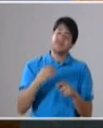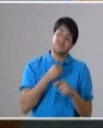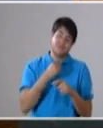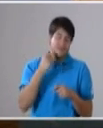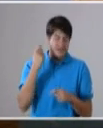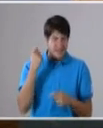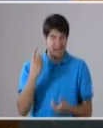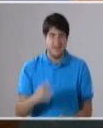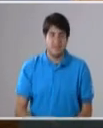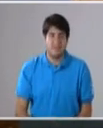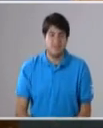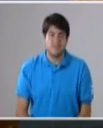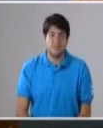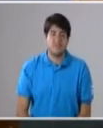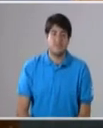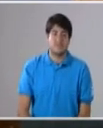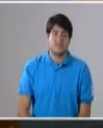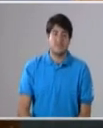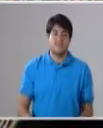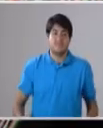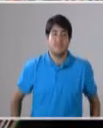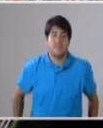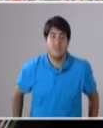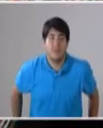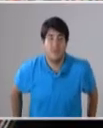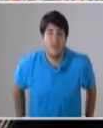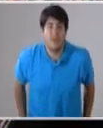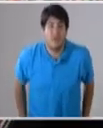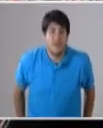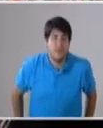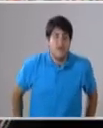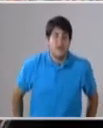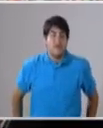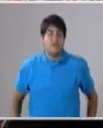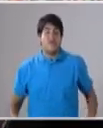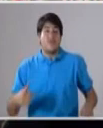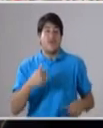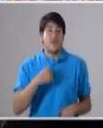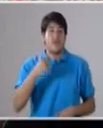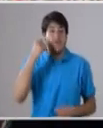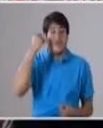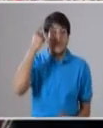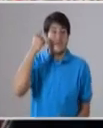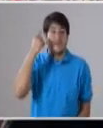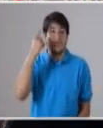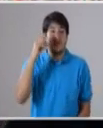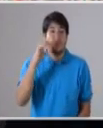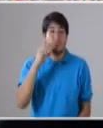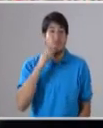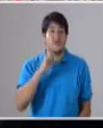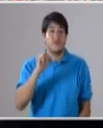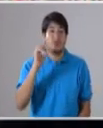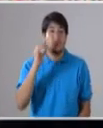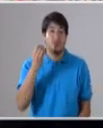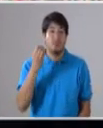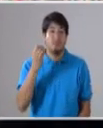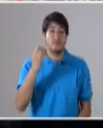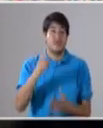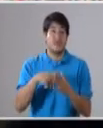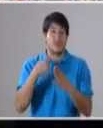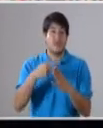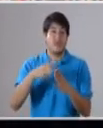hacer el test. Amén. Bueno, lo que he captado o logrado entender respecto a esto es de que cuando